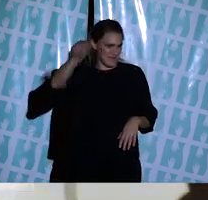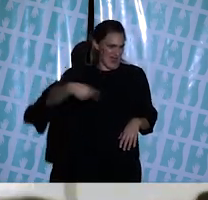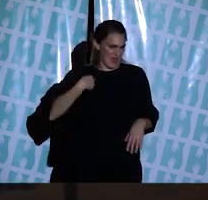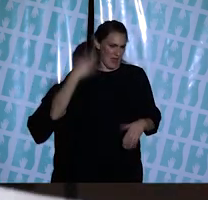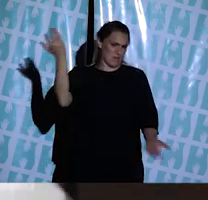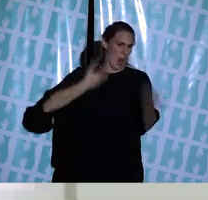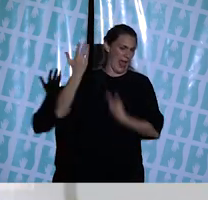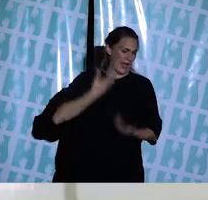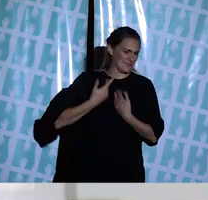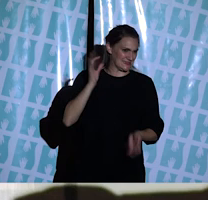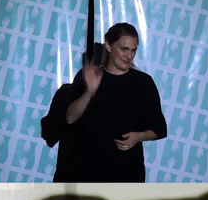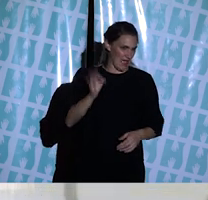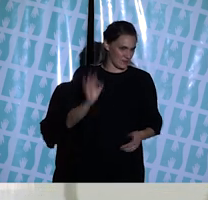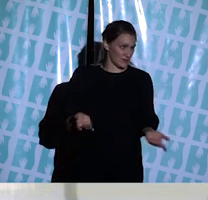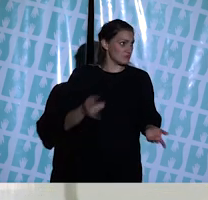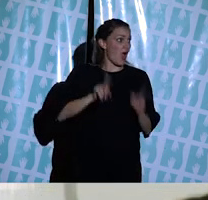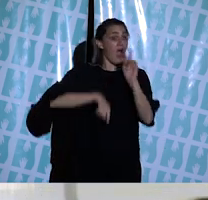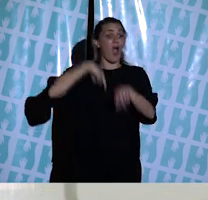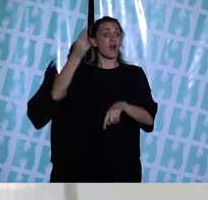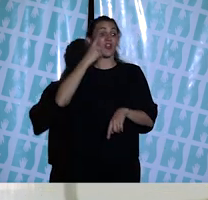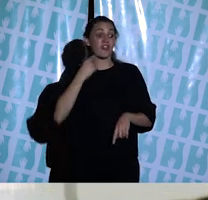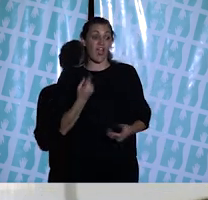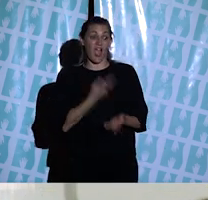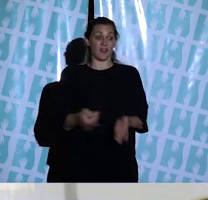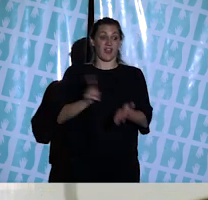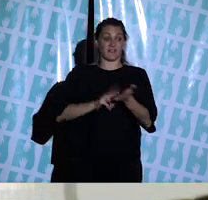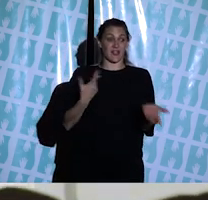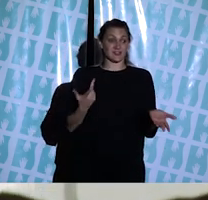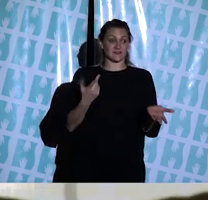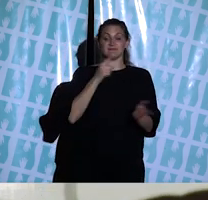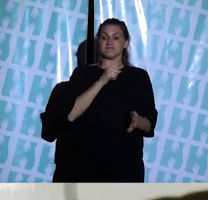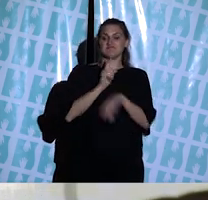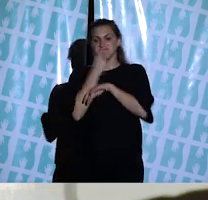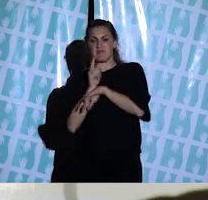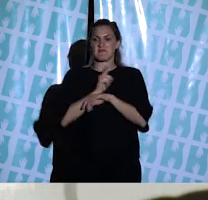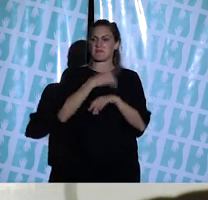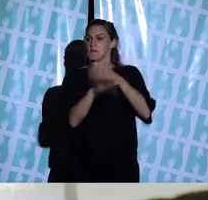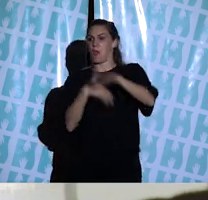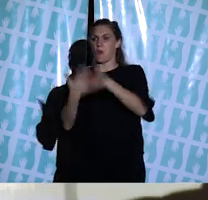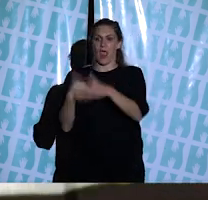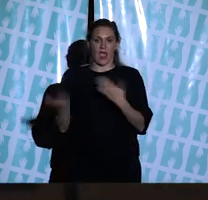Pero el otro día, el perro tiene este día, tiene esto mismo.